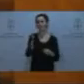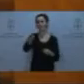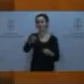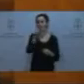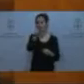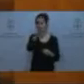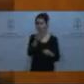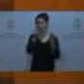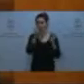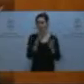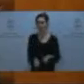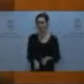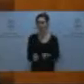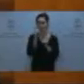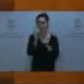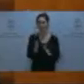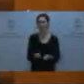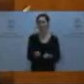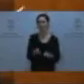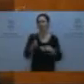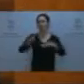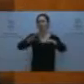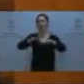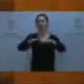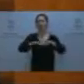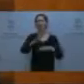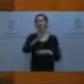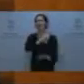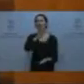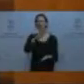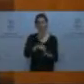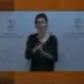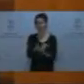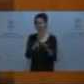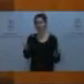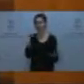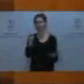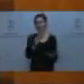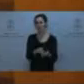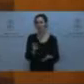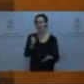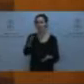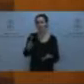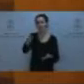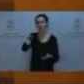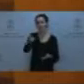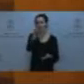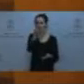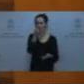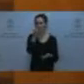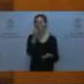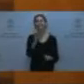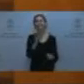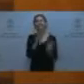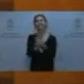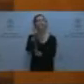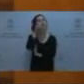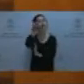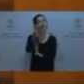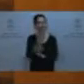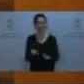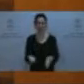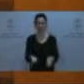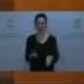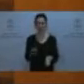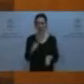voy a ir a la baja, pues al menos 15.000, 16.000 salmones. Eso es la realidad, más o menos. Pero no me voy a